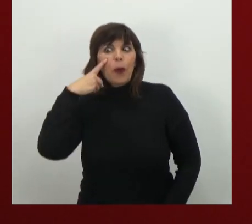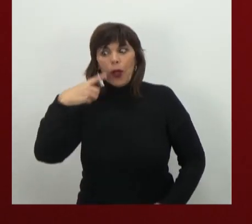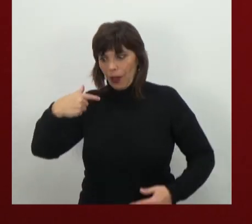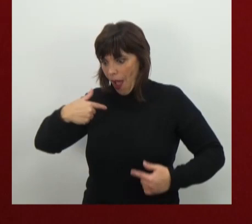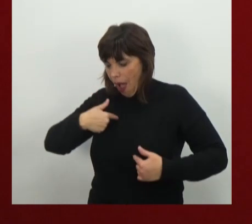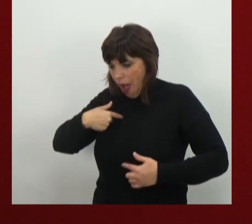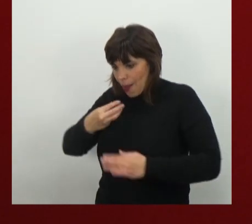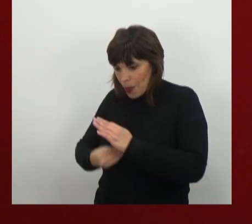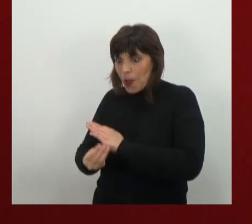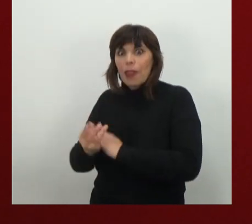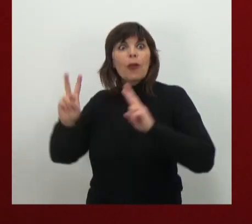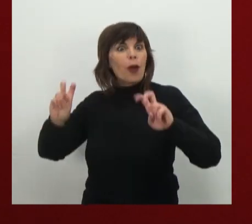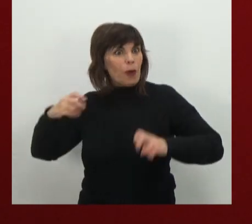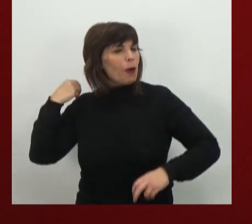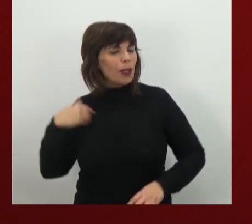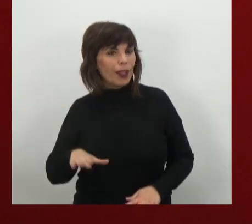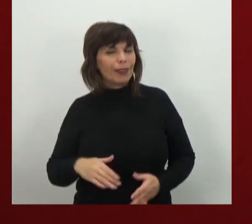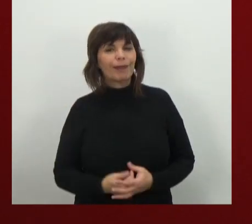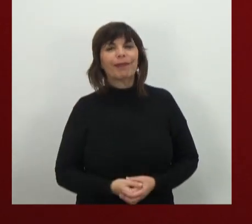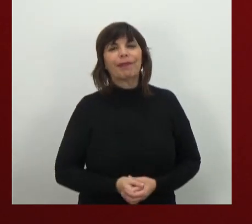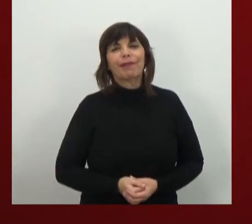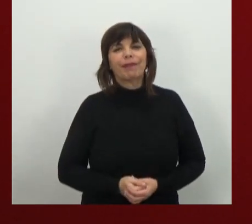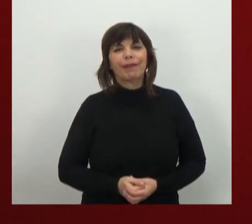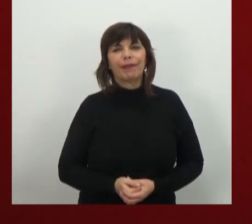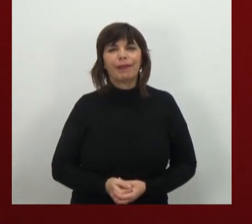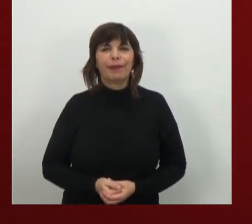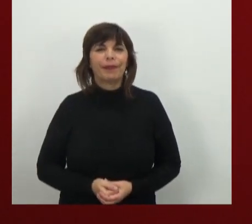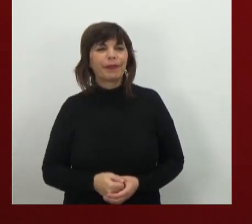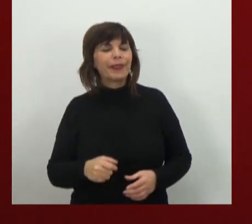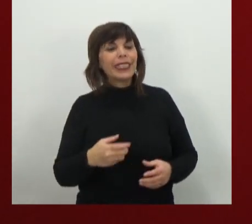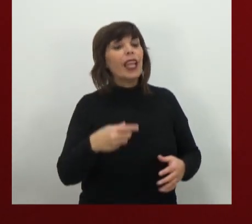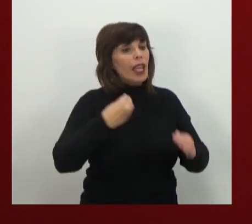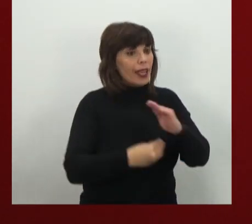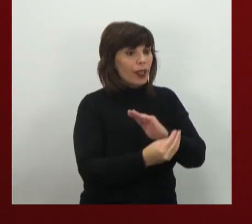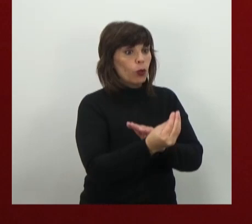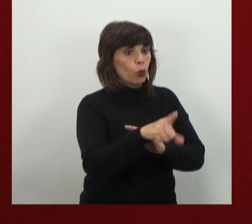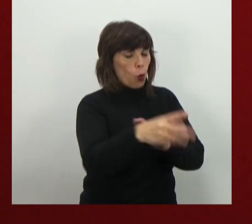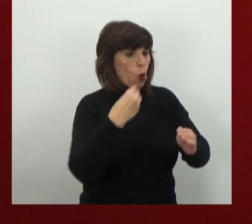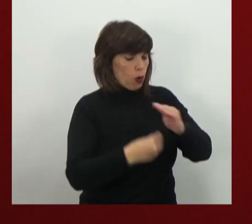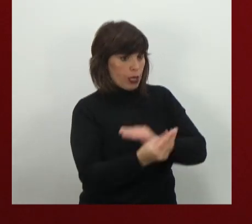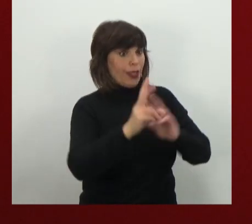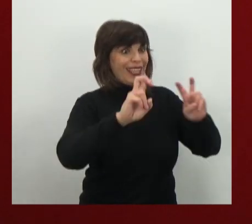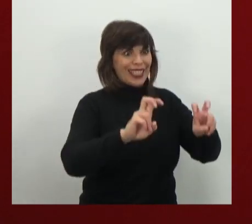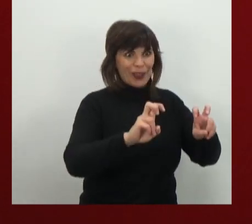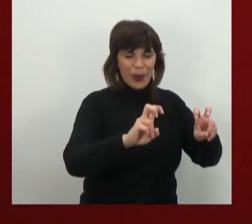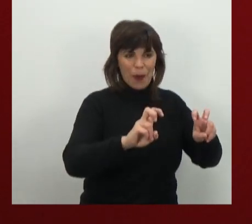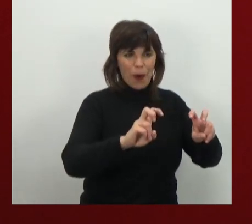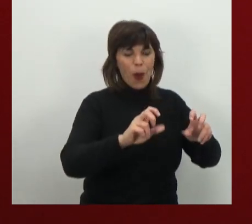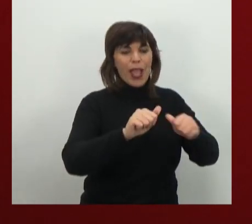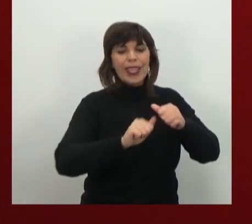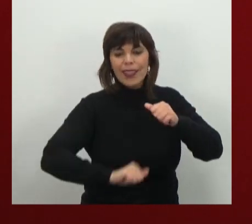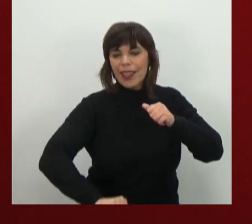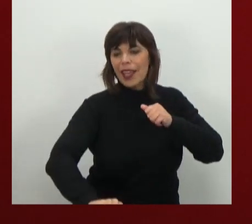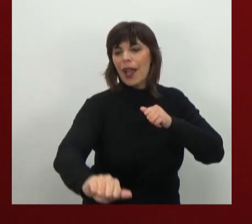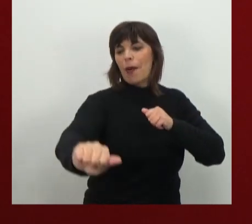Y cuando uno nace de nuevo, uno empieza a crecer de nuevo en su espíritu.